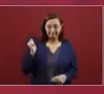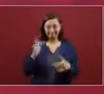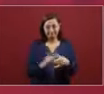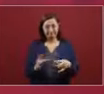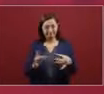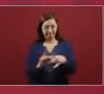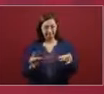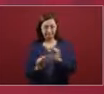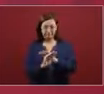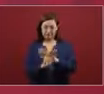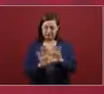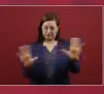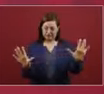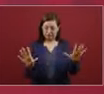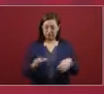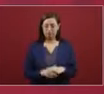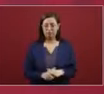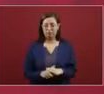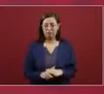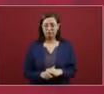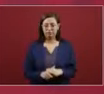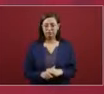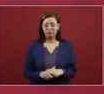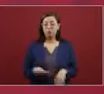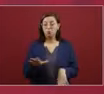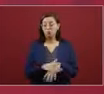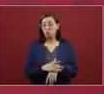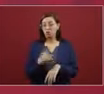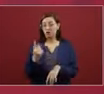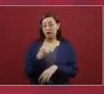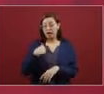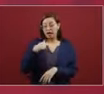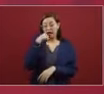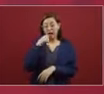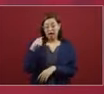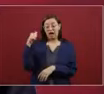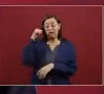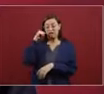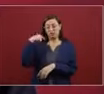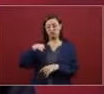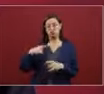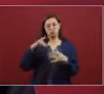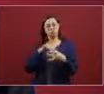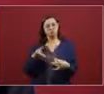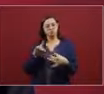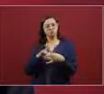porque siento que lo que planteé ayer fue malinterpretado.